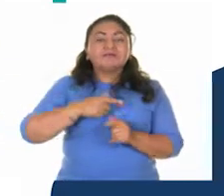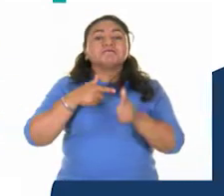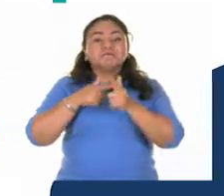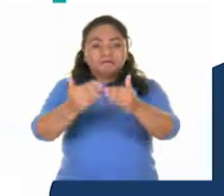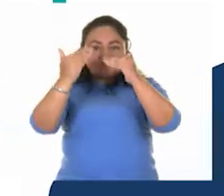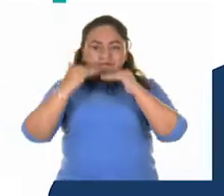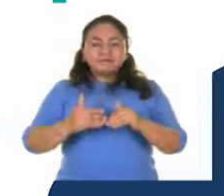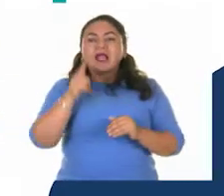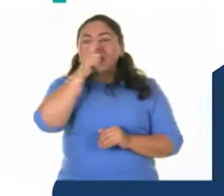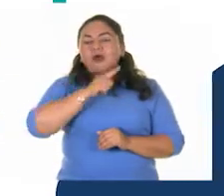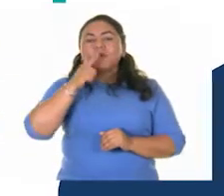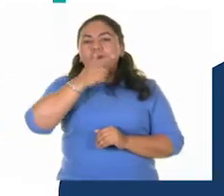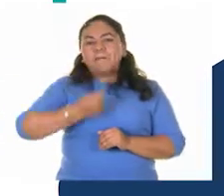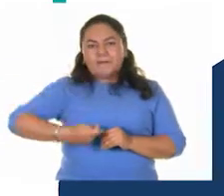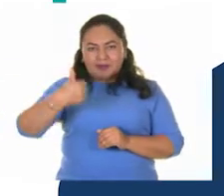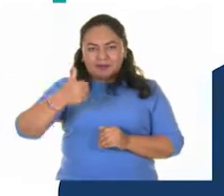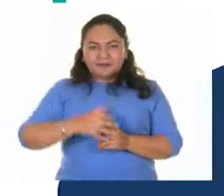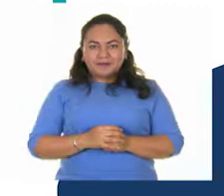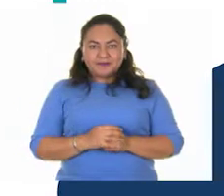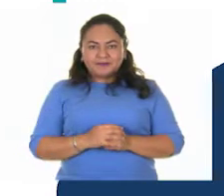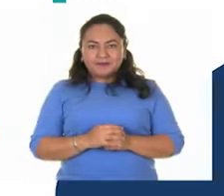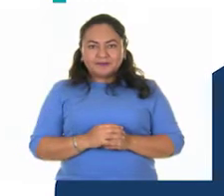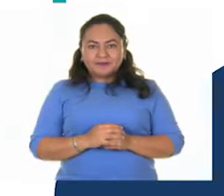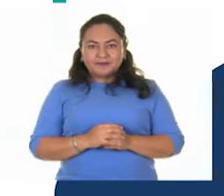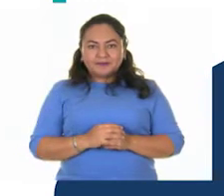continuación, lengua materna.